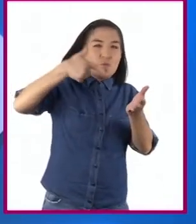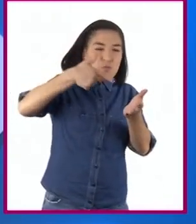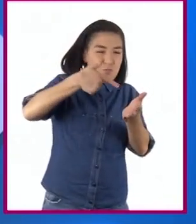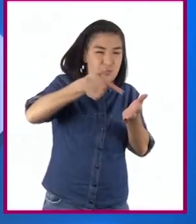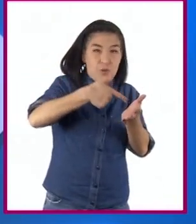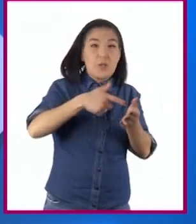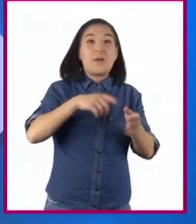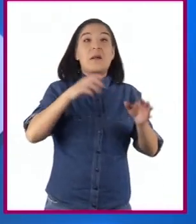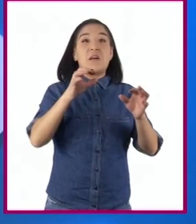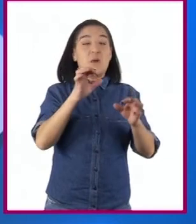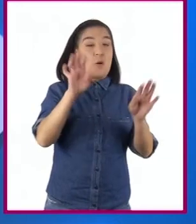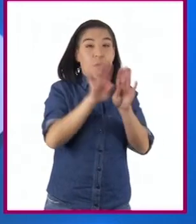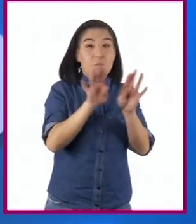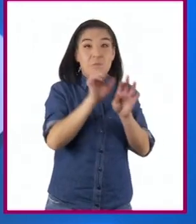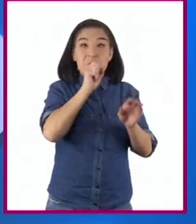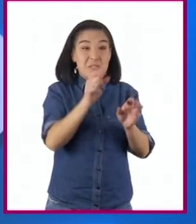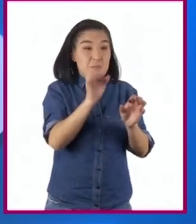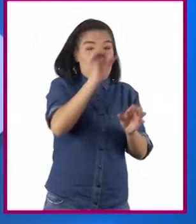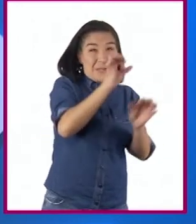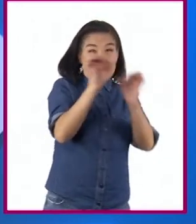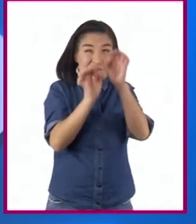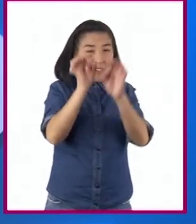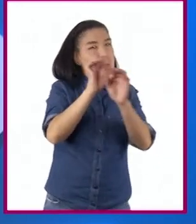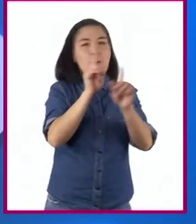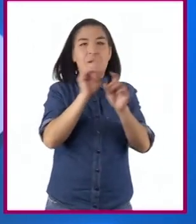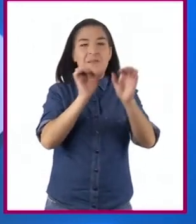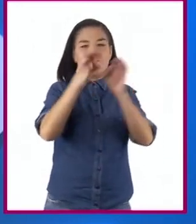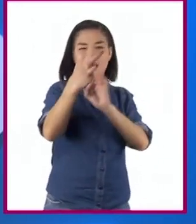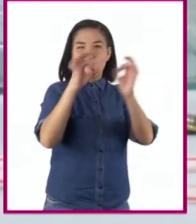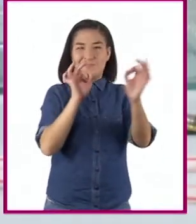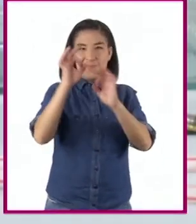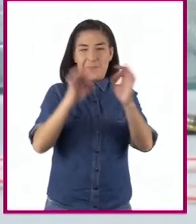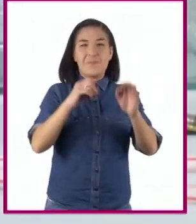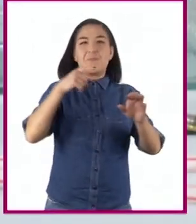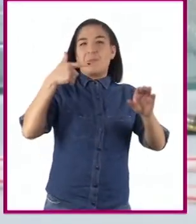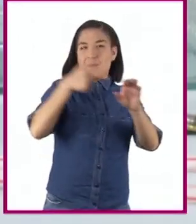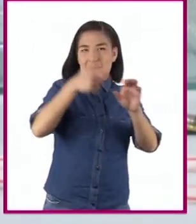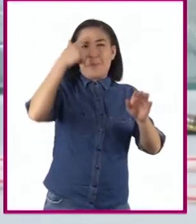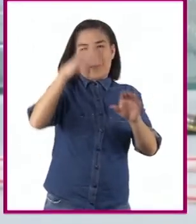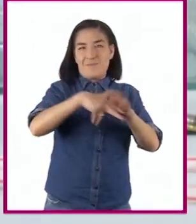estar todas juntas ni del mismo lado. Observen esta botella.